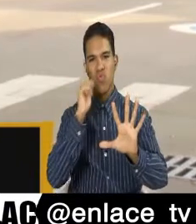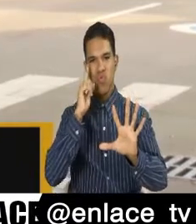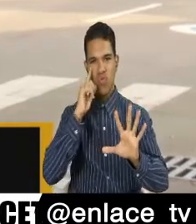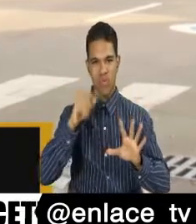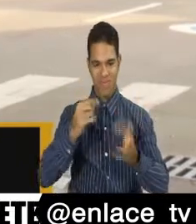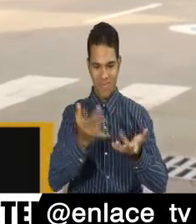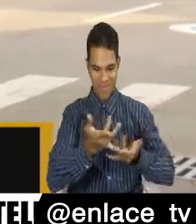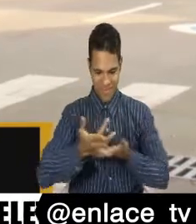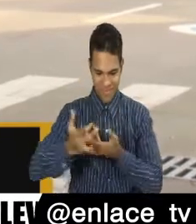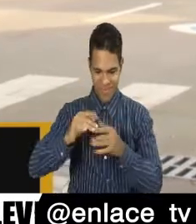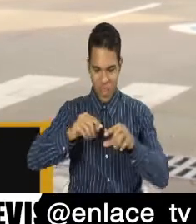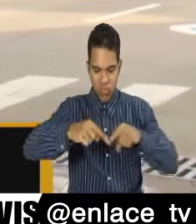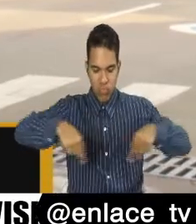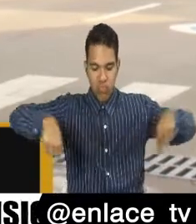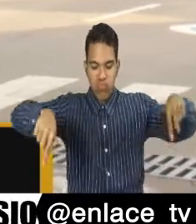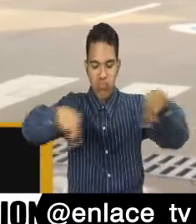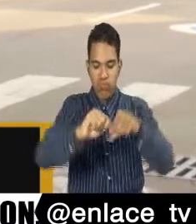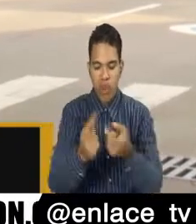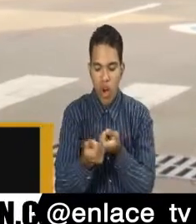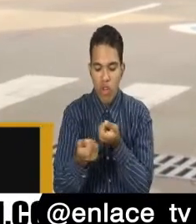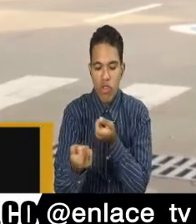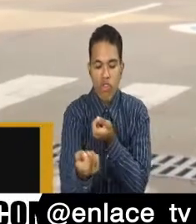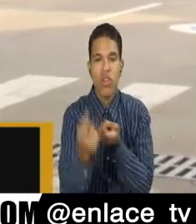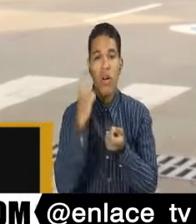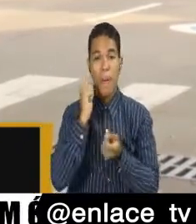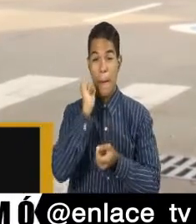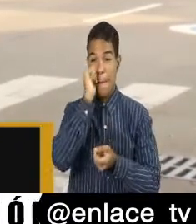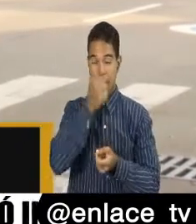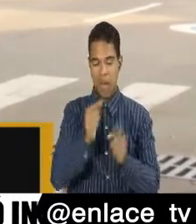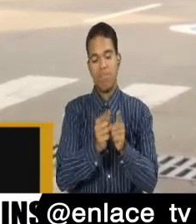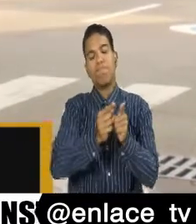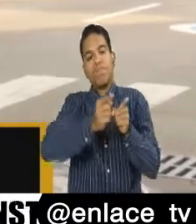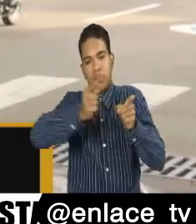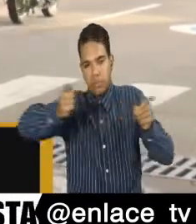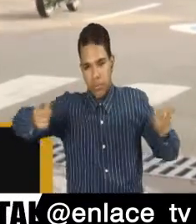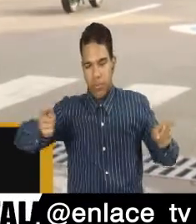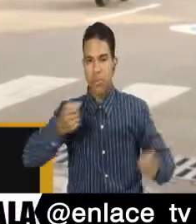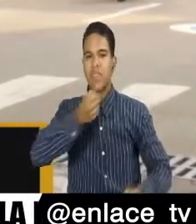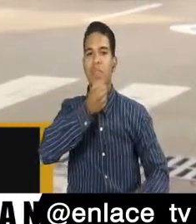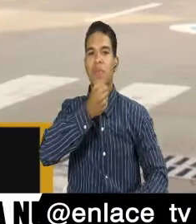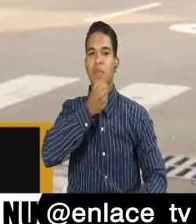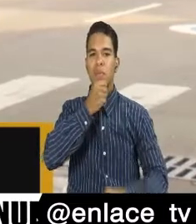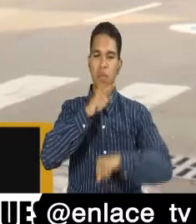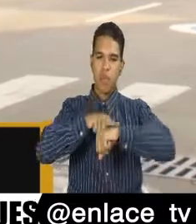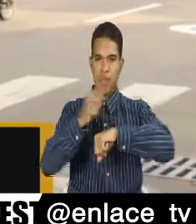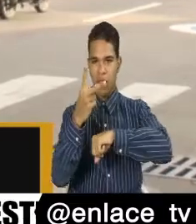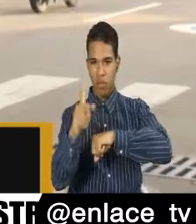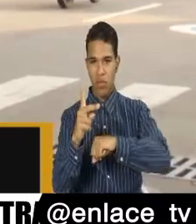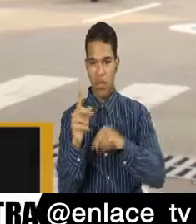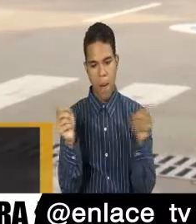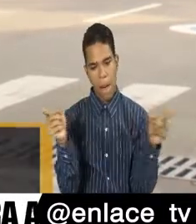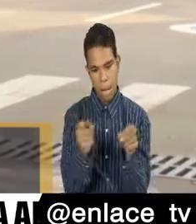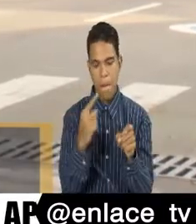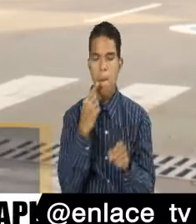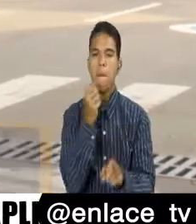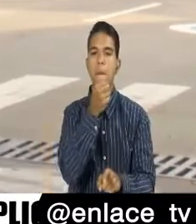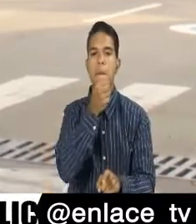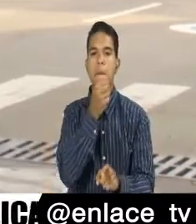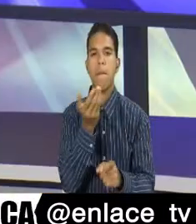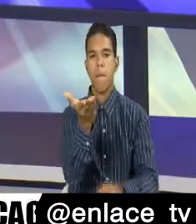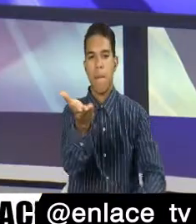Nosotros, por supuesto, mañana ampliaremos esta información en nuestra emisión del mediodía. Es todo por el momento. Zulay Ucros, Enlace